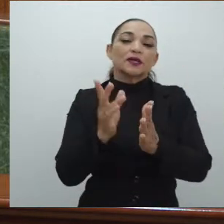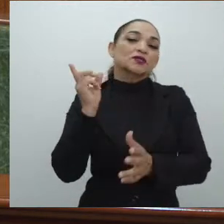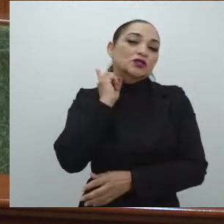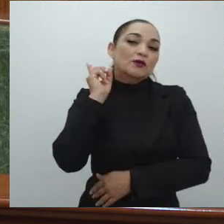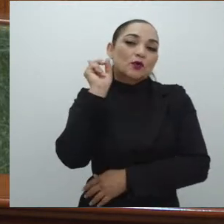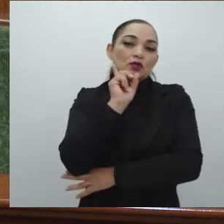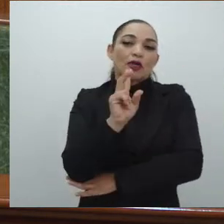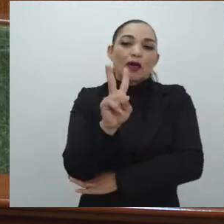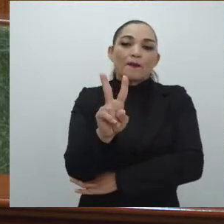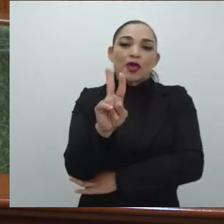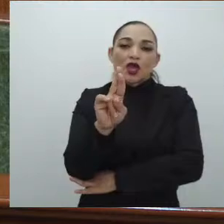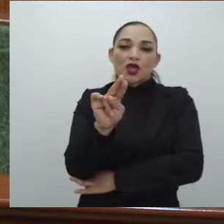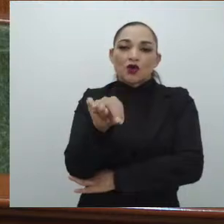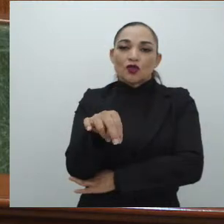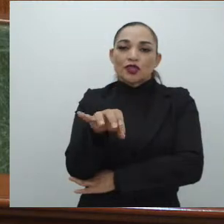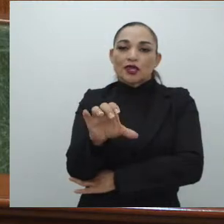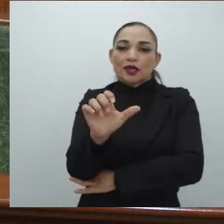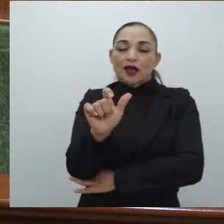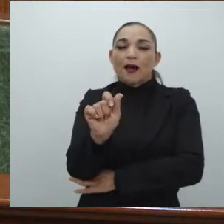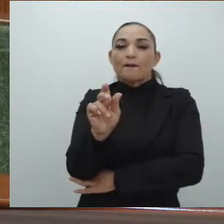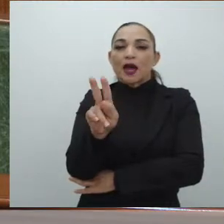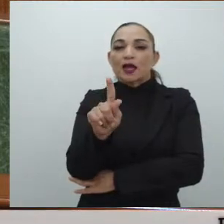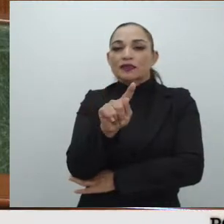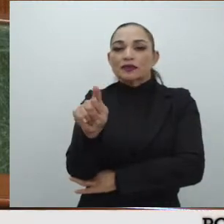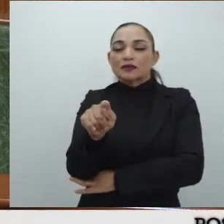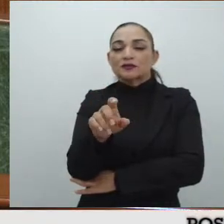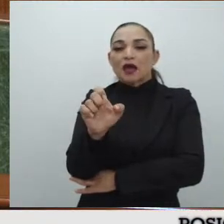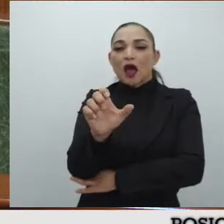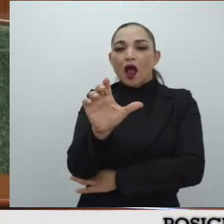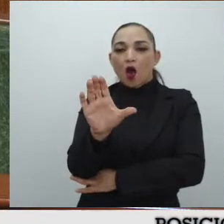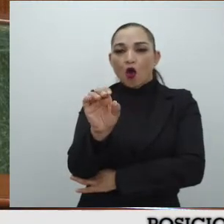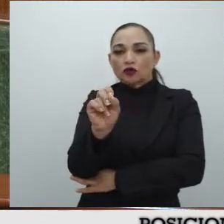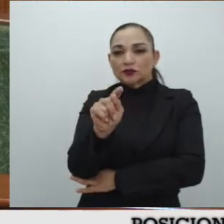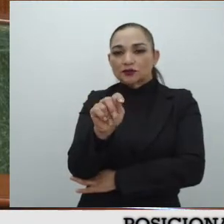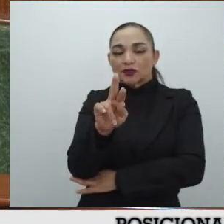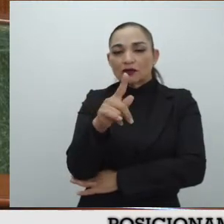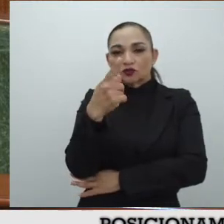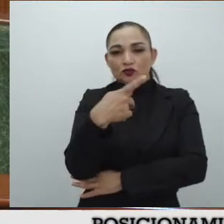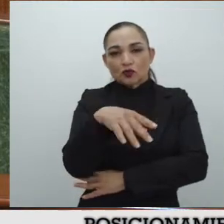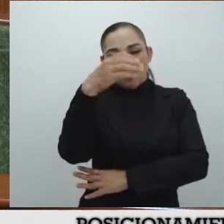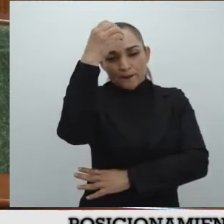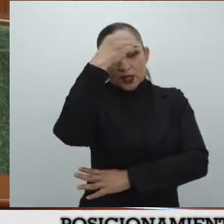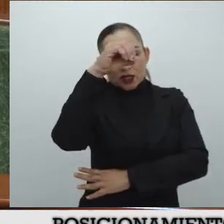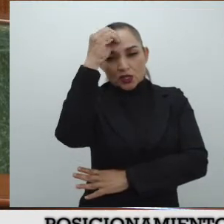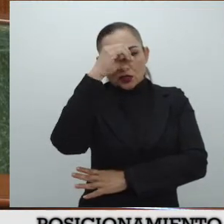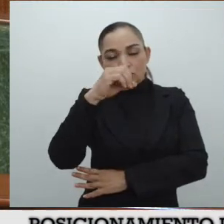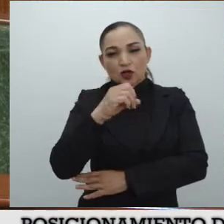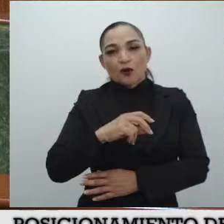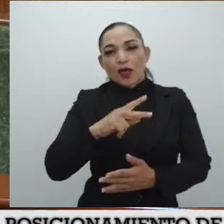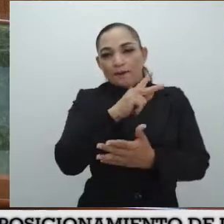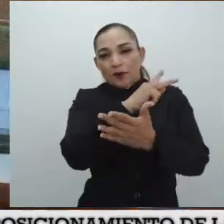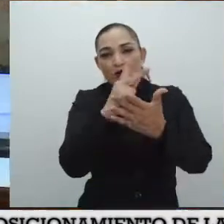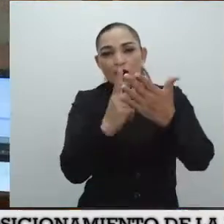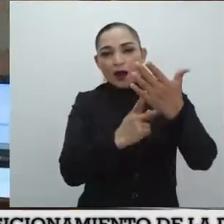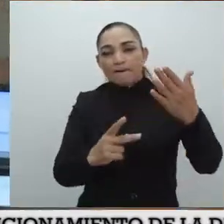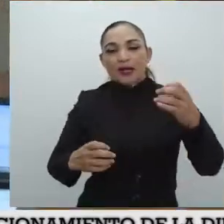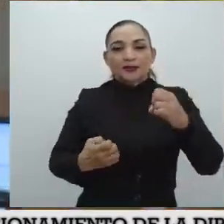Verónica Guadalupe Batis Acosta para emitir su posicionamiento sobre el Plan Estatal de Desarrollo.